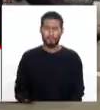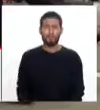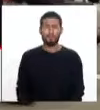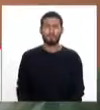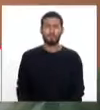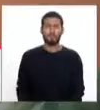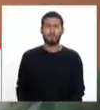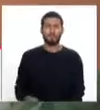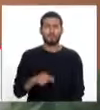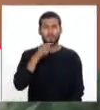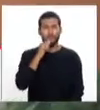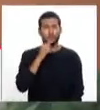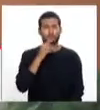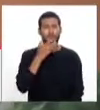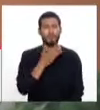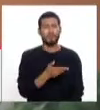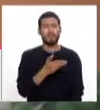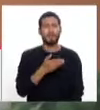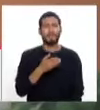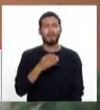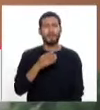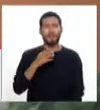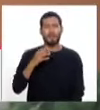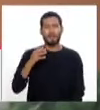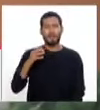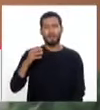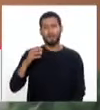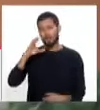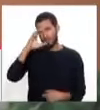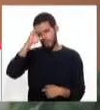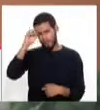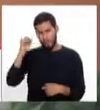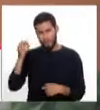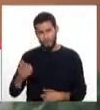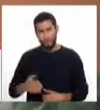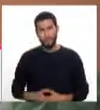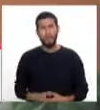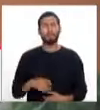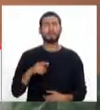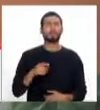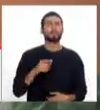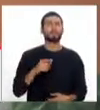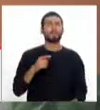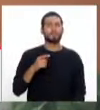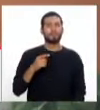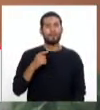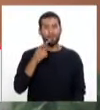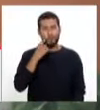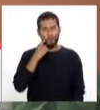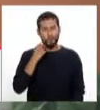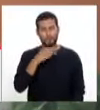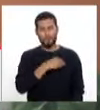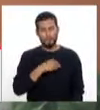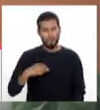señora canciller, señor ministro de la producción, querida